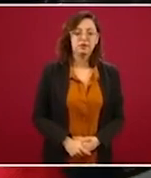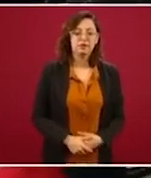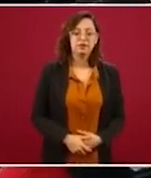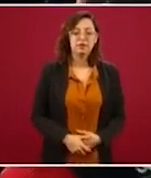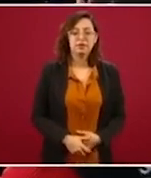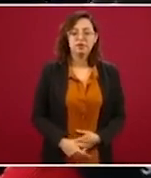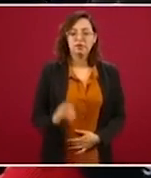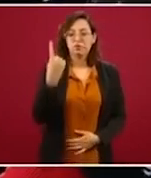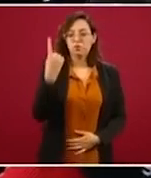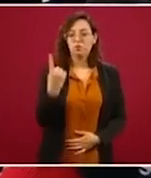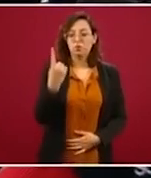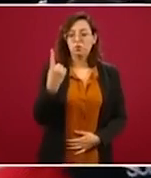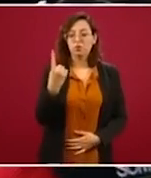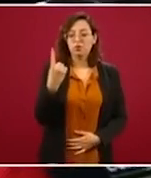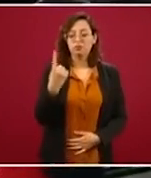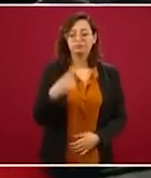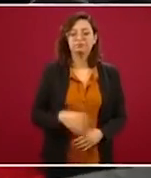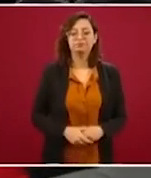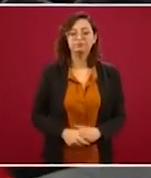Una más,